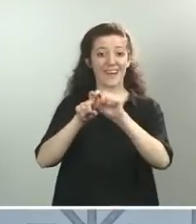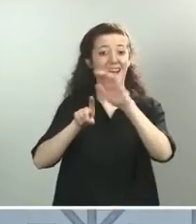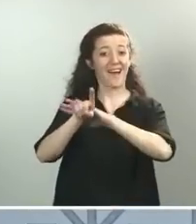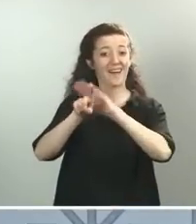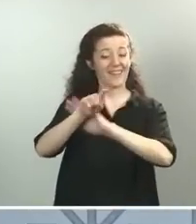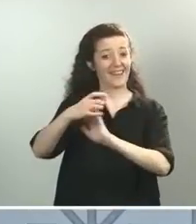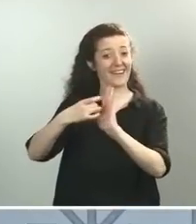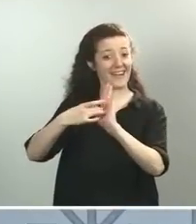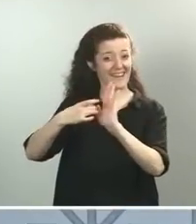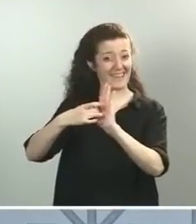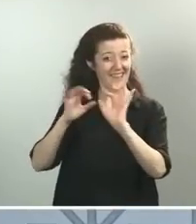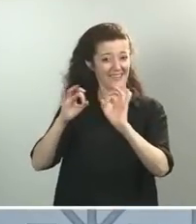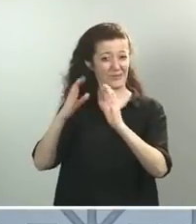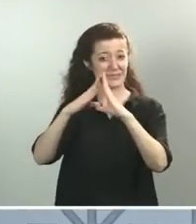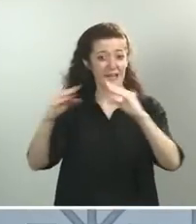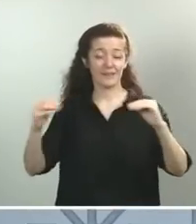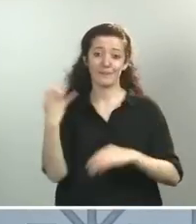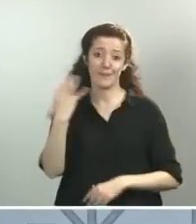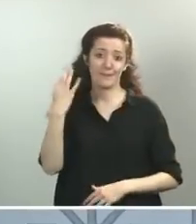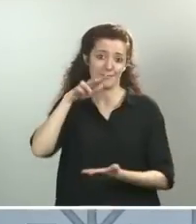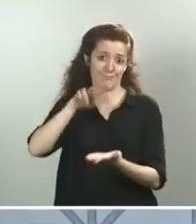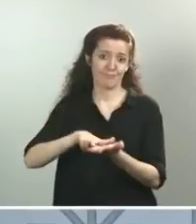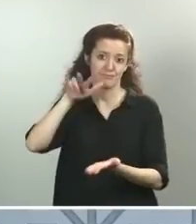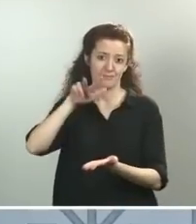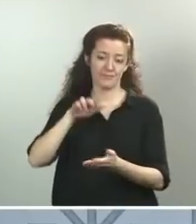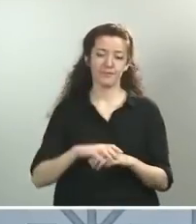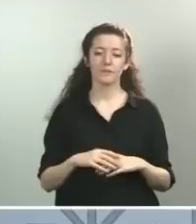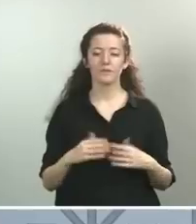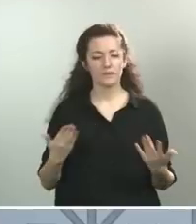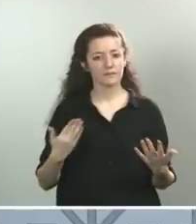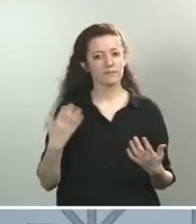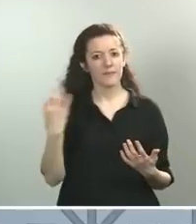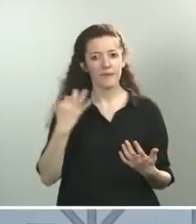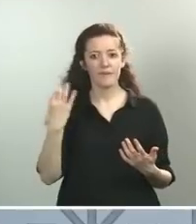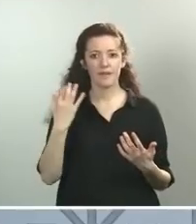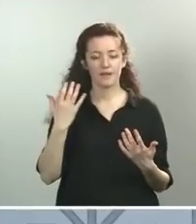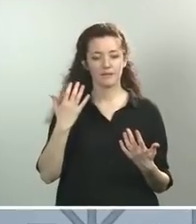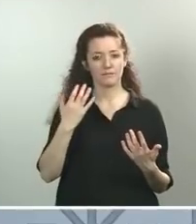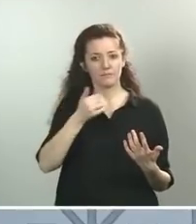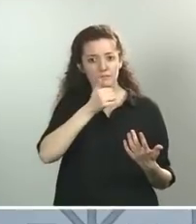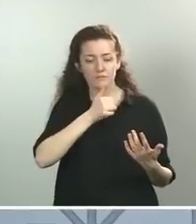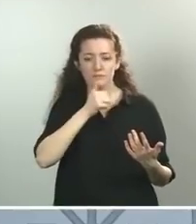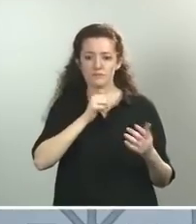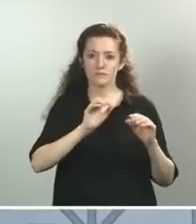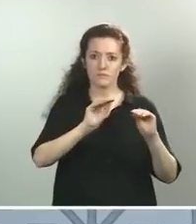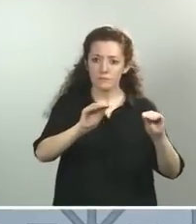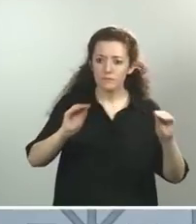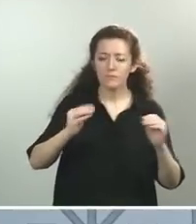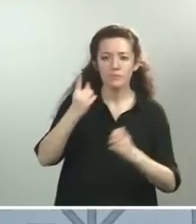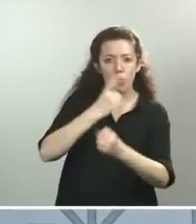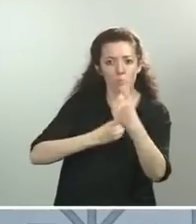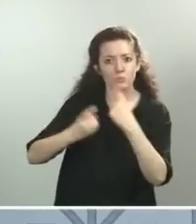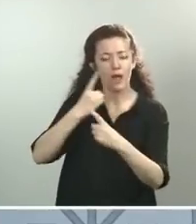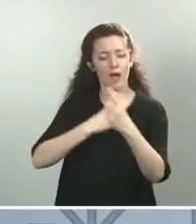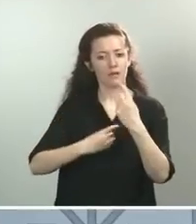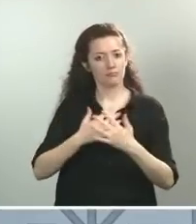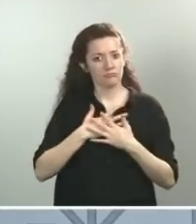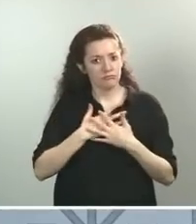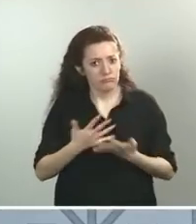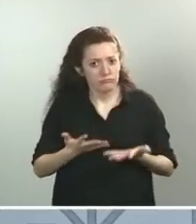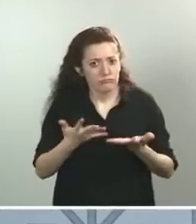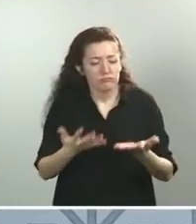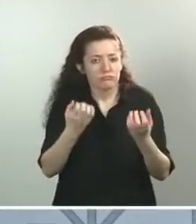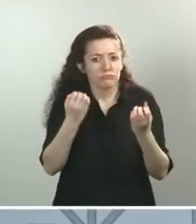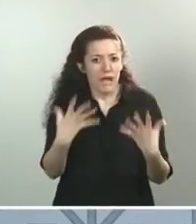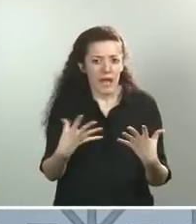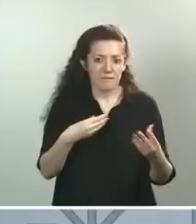buena voluntad, flexibilidade e ver que é o que realmente está pasando, chegando incluso a que profesores e